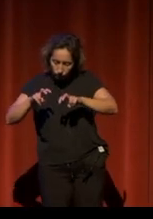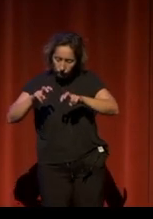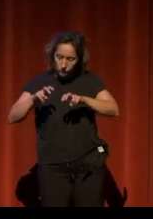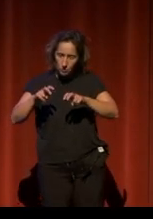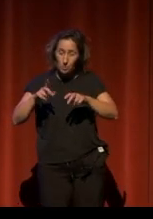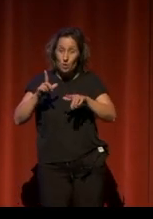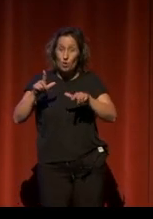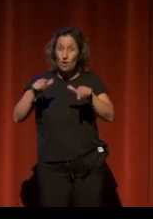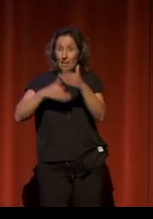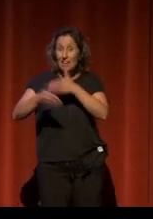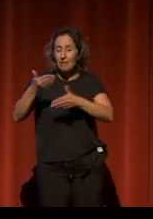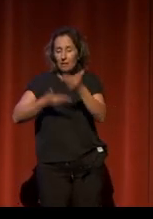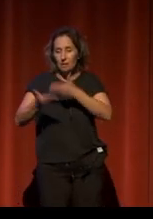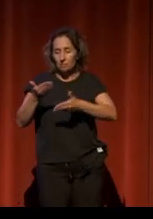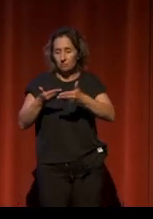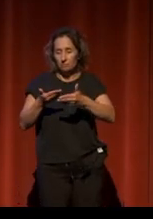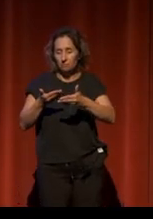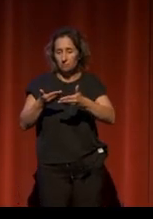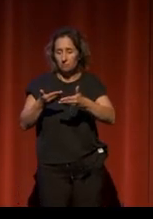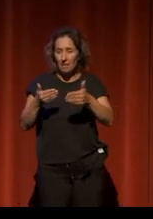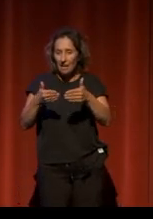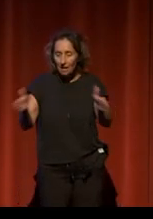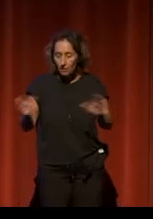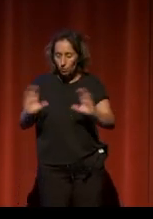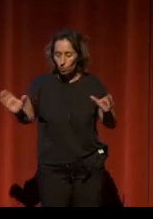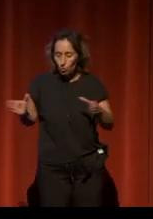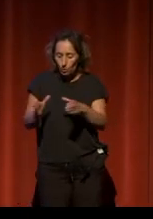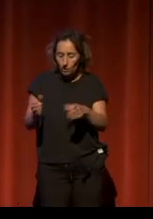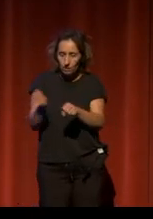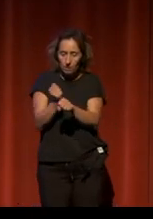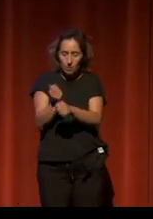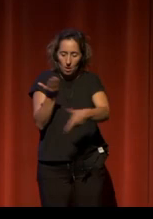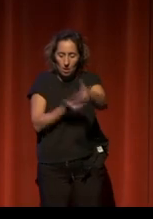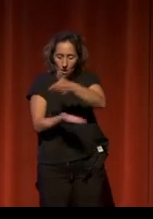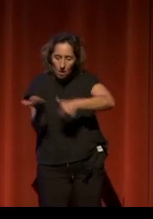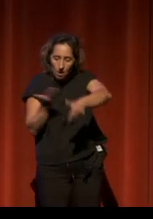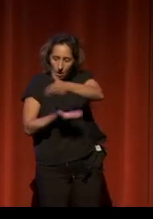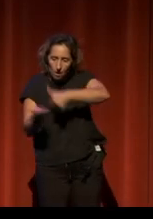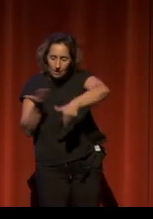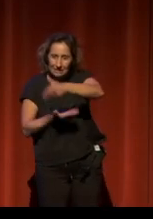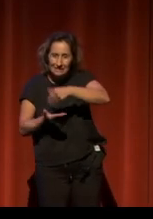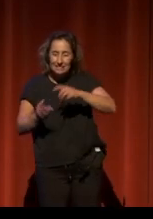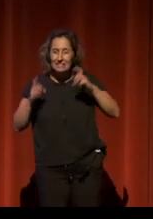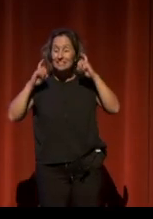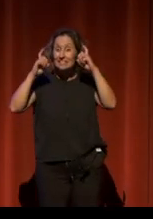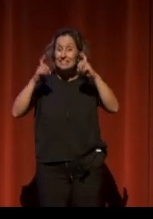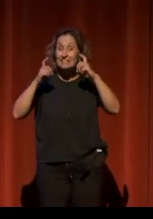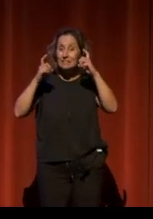de en los que se trabaja en comunidad para intentar producir impacto